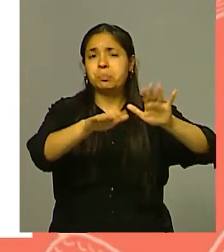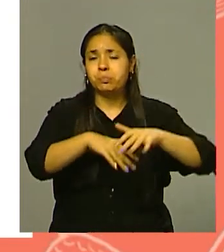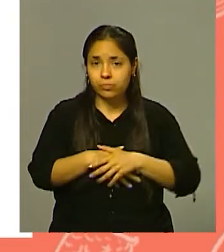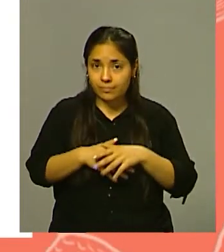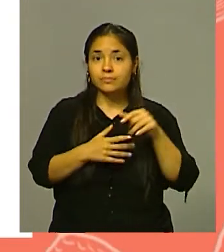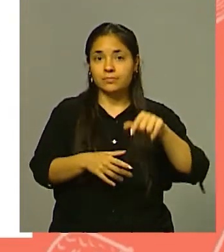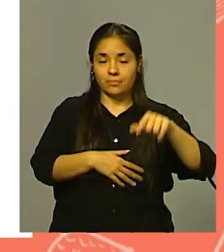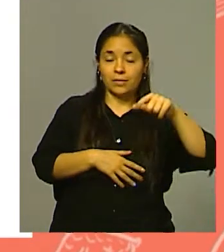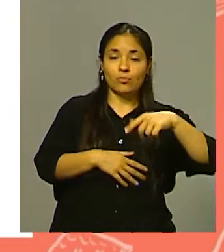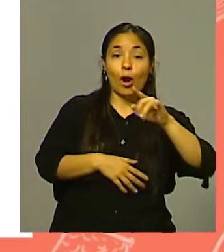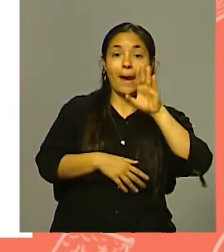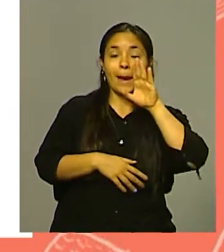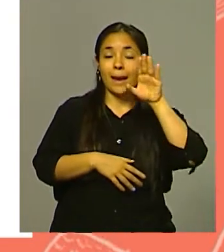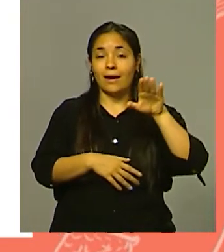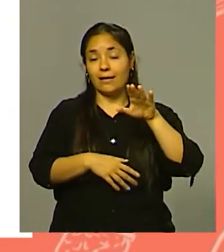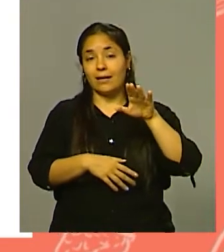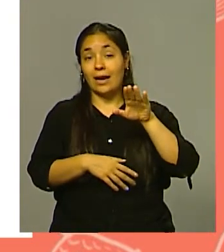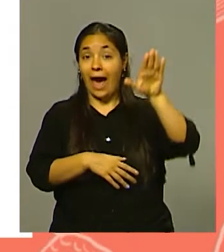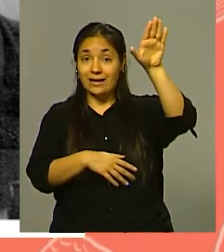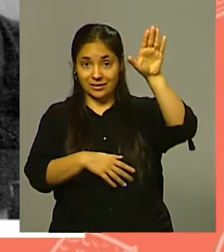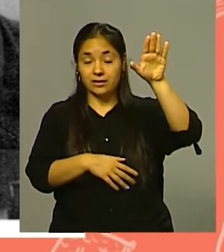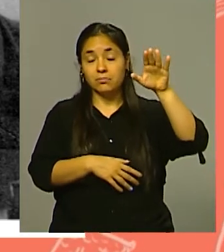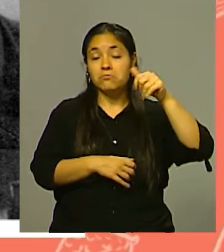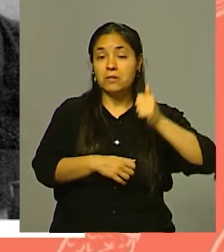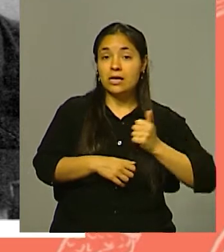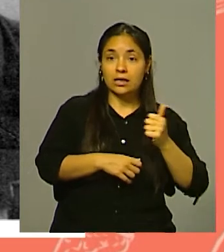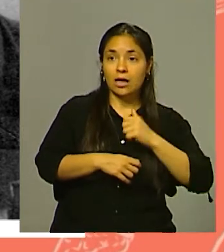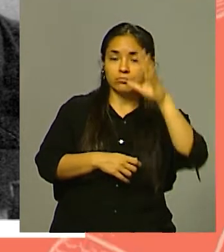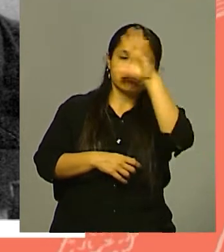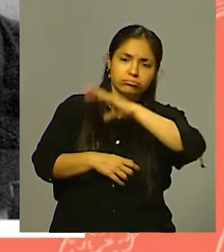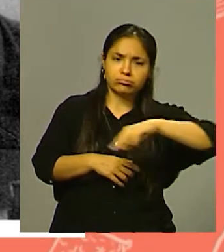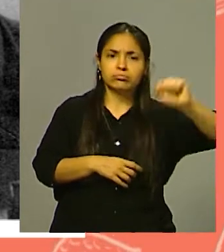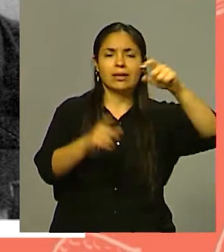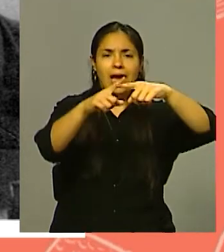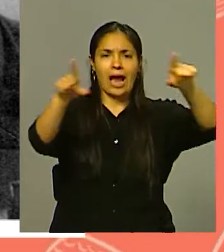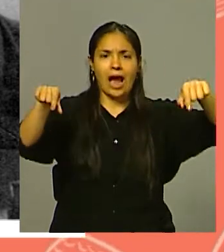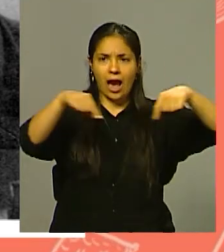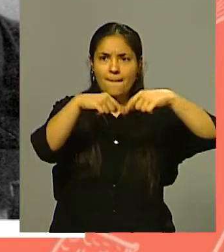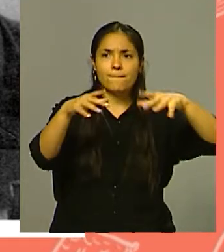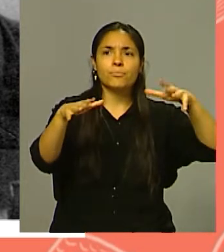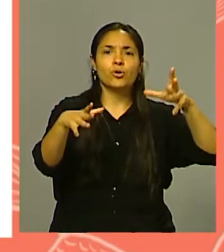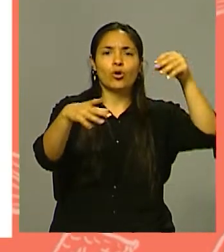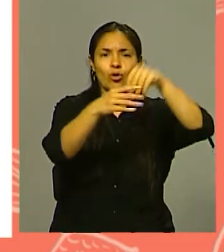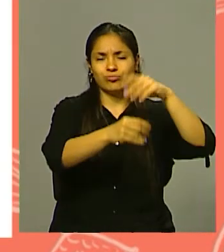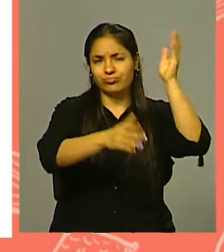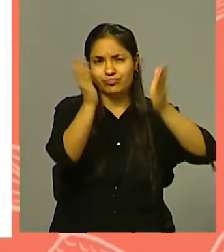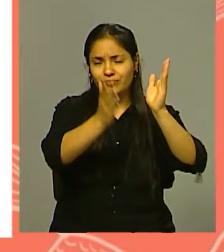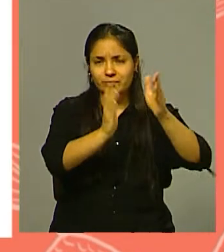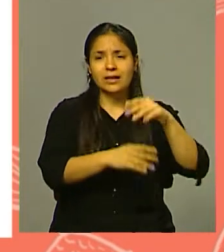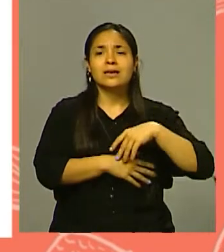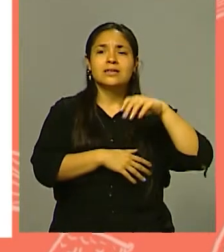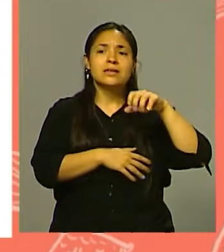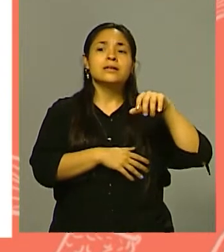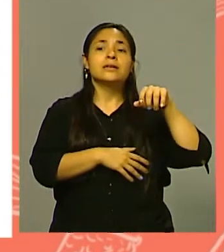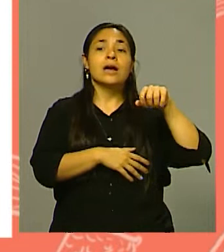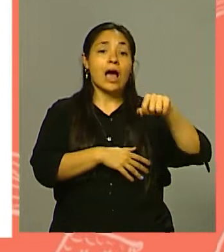nazis se los llevaron al campo de concentración de Mauthausen. Y dentro del campo